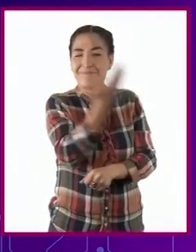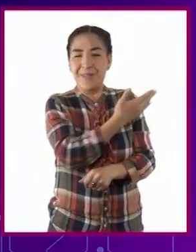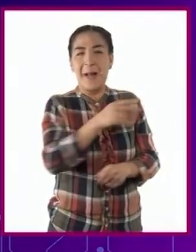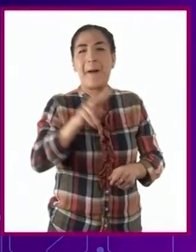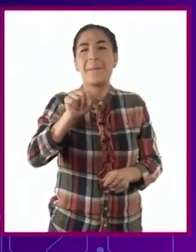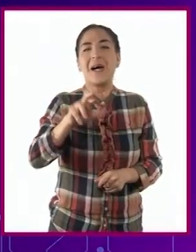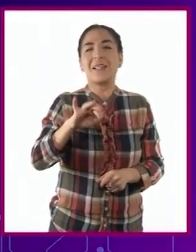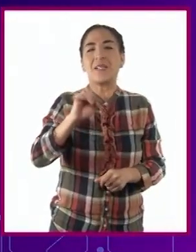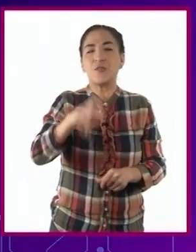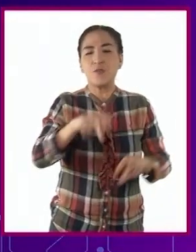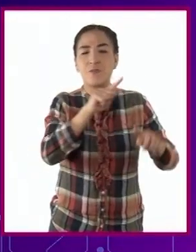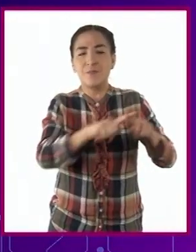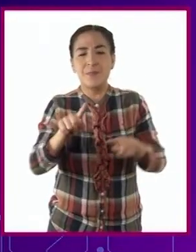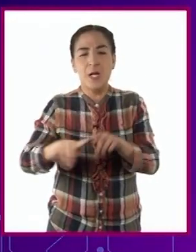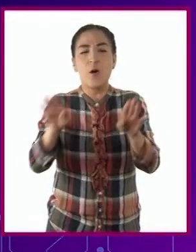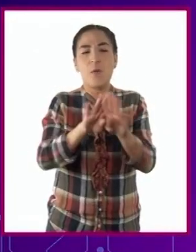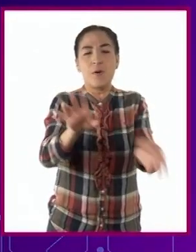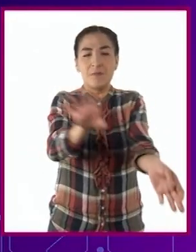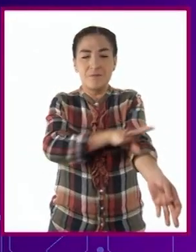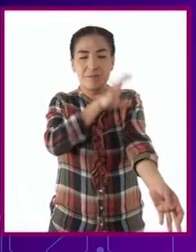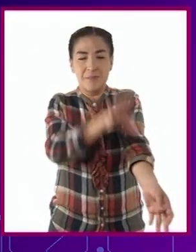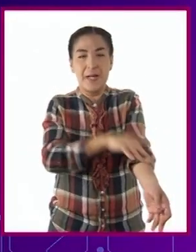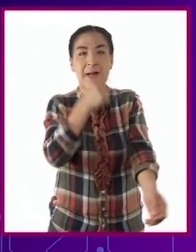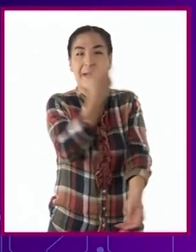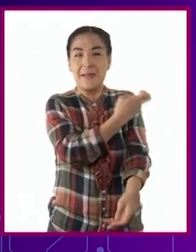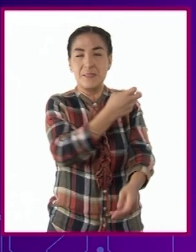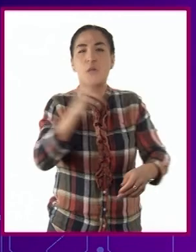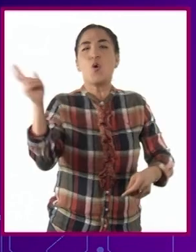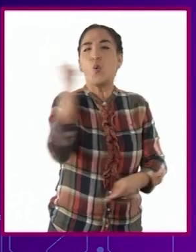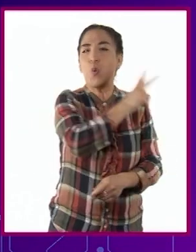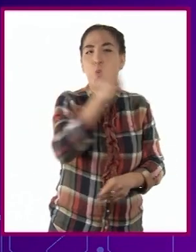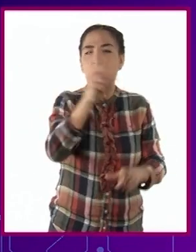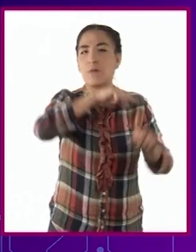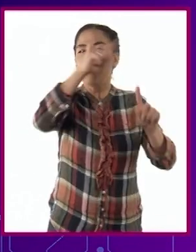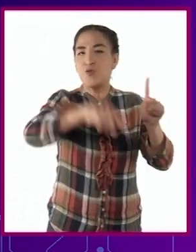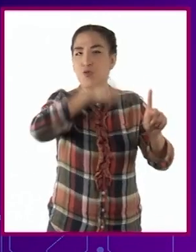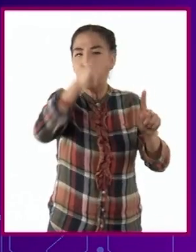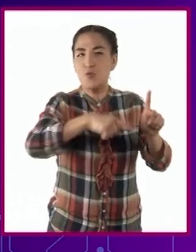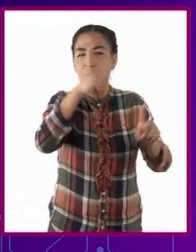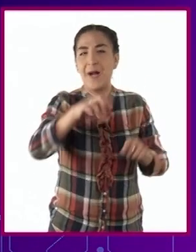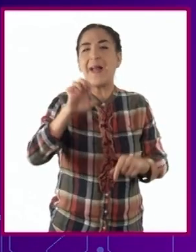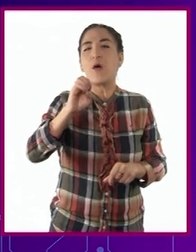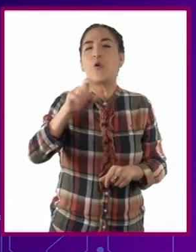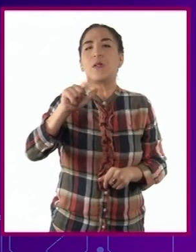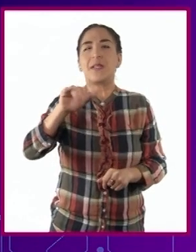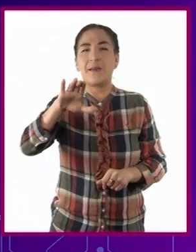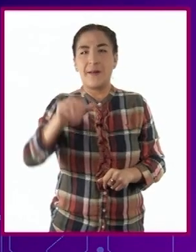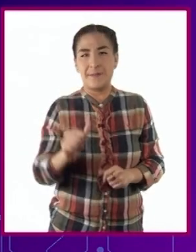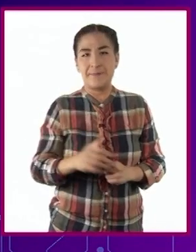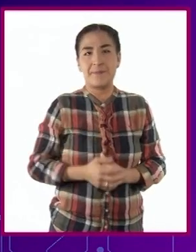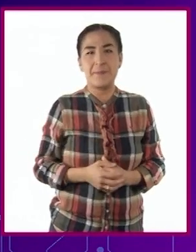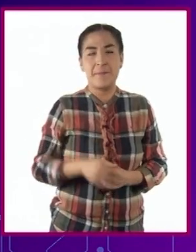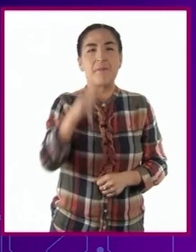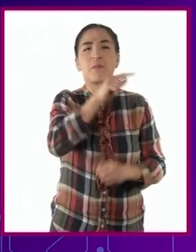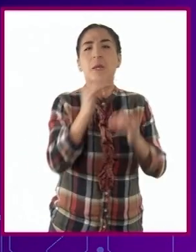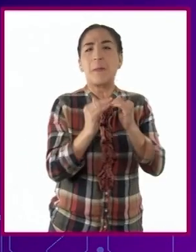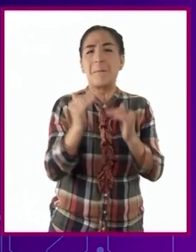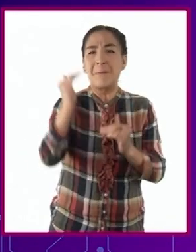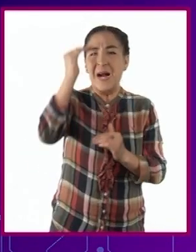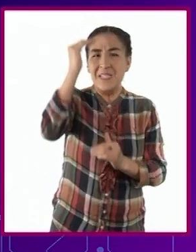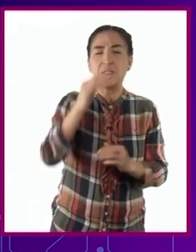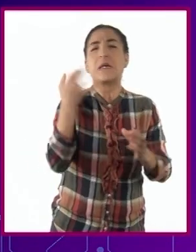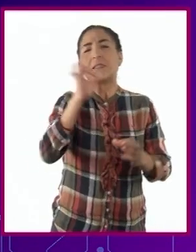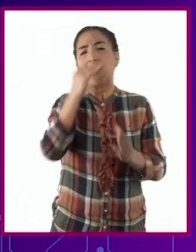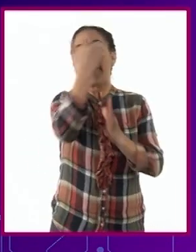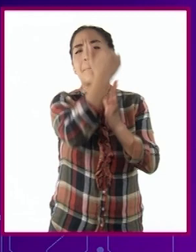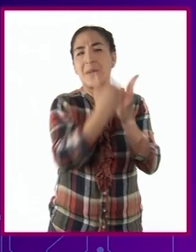variación en la producción de energía eléctrica a partir del viento o potencia eólica, el aumento o